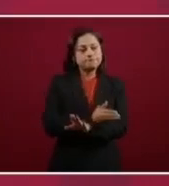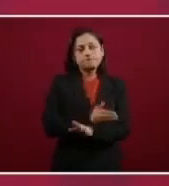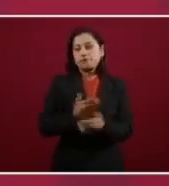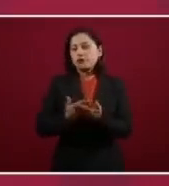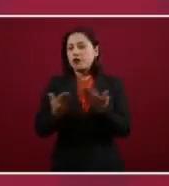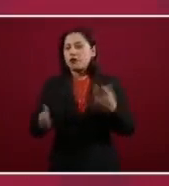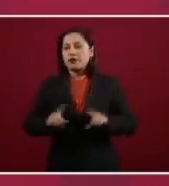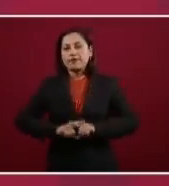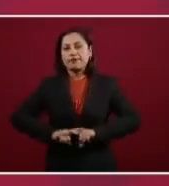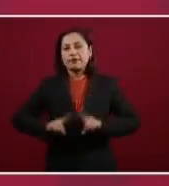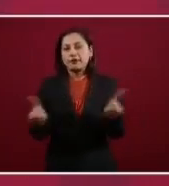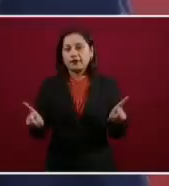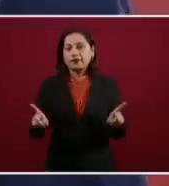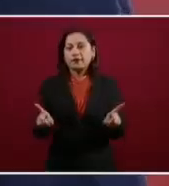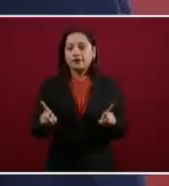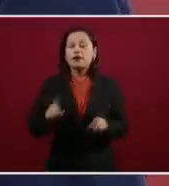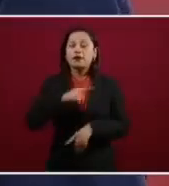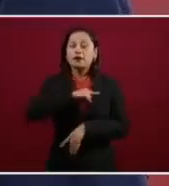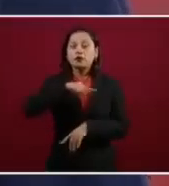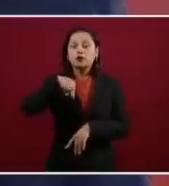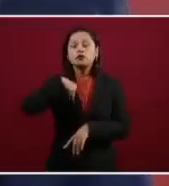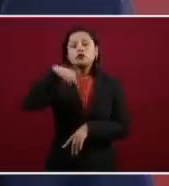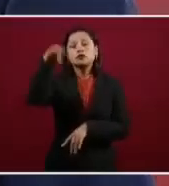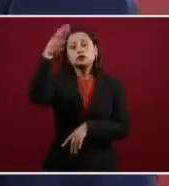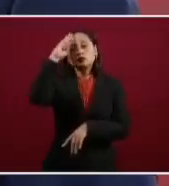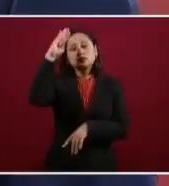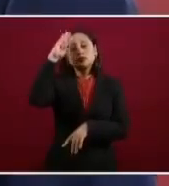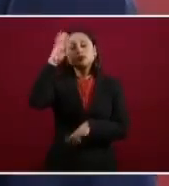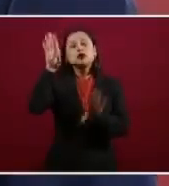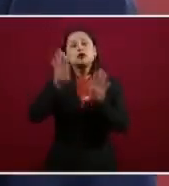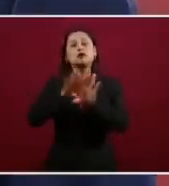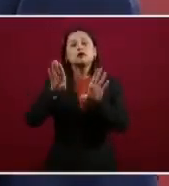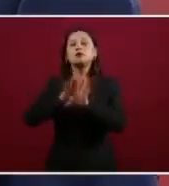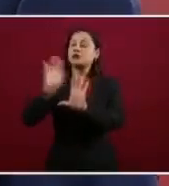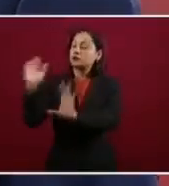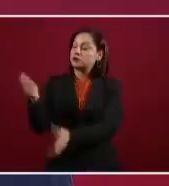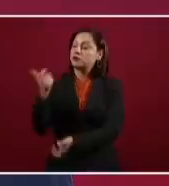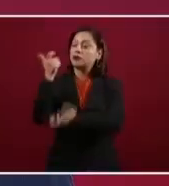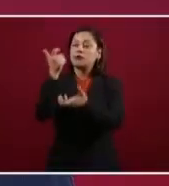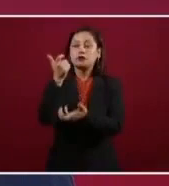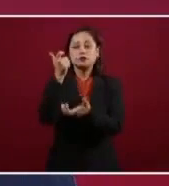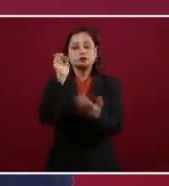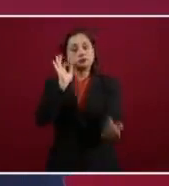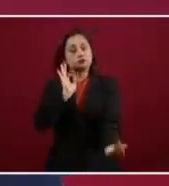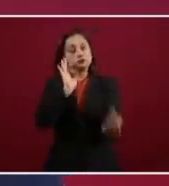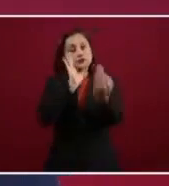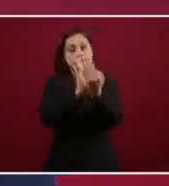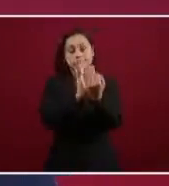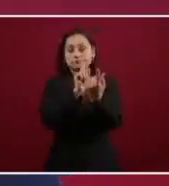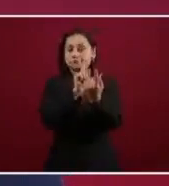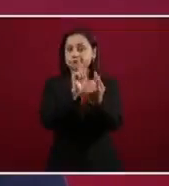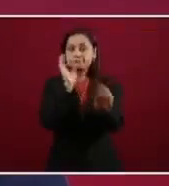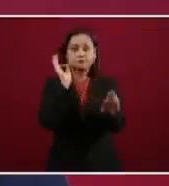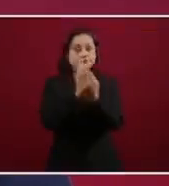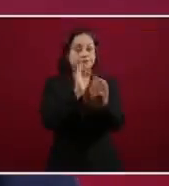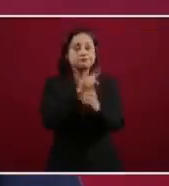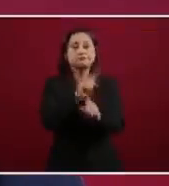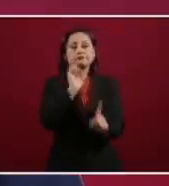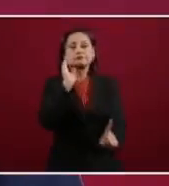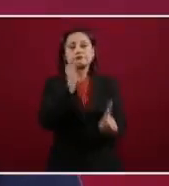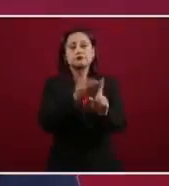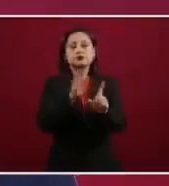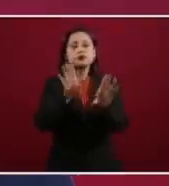vamos a procurar entregar de manera directa nada de que soy de la organización